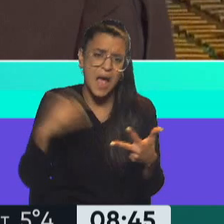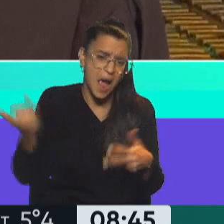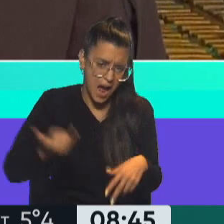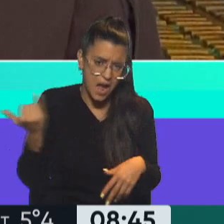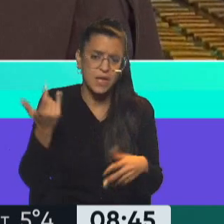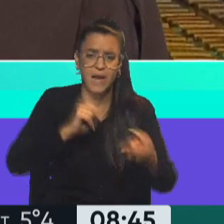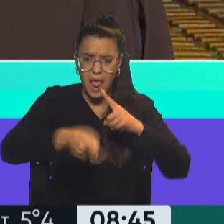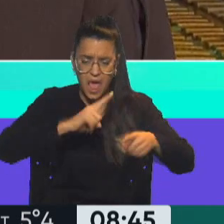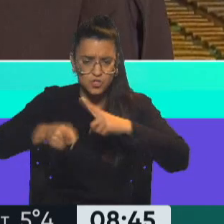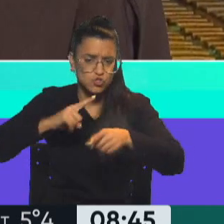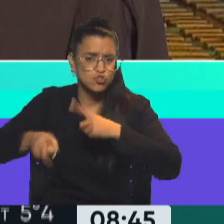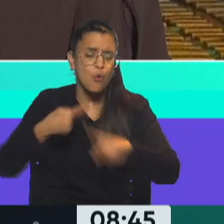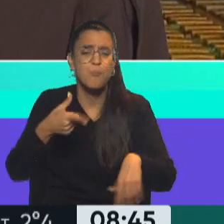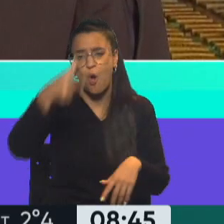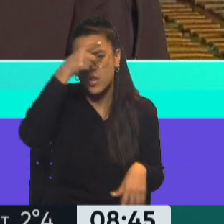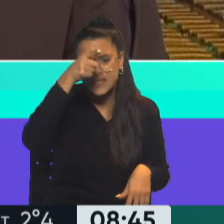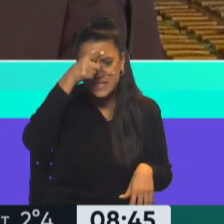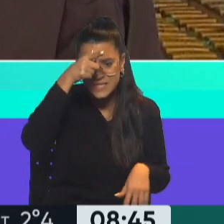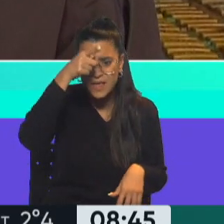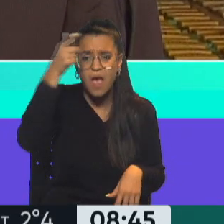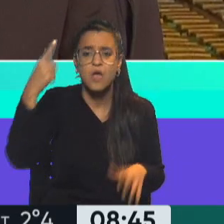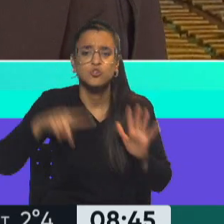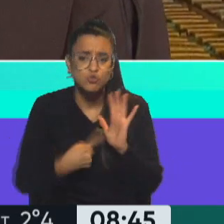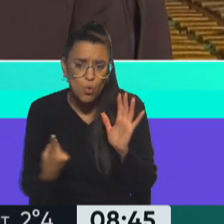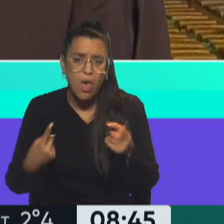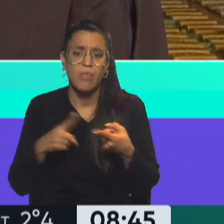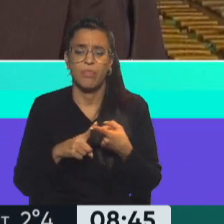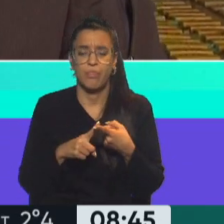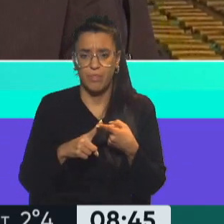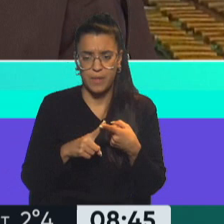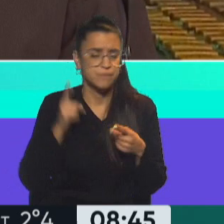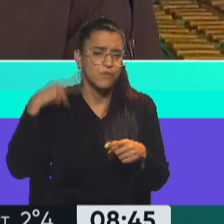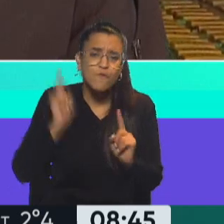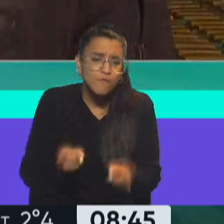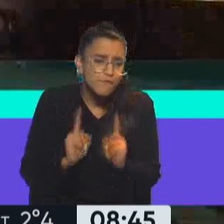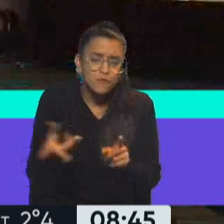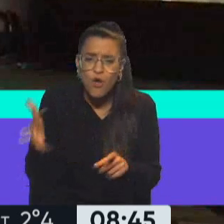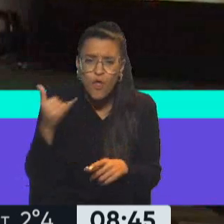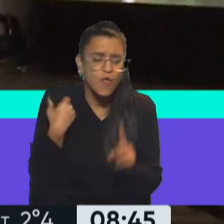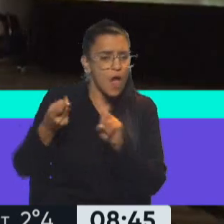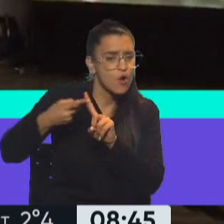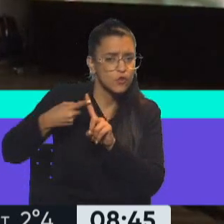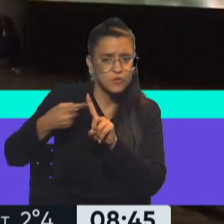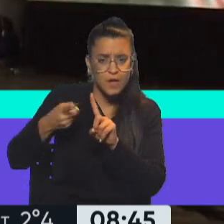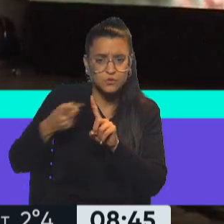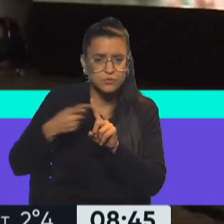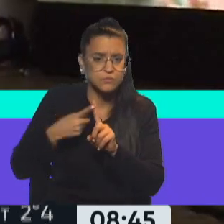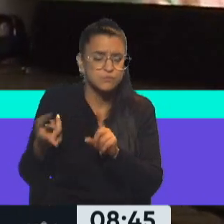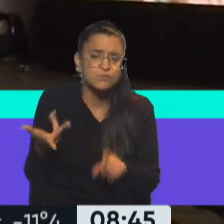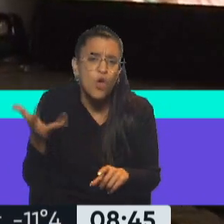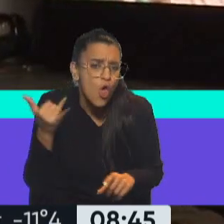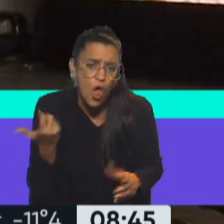Nuestra relación con la policía de la Ciudad de Buenos Aires es permanente, es cotidiana, le diría que hasta casi